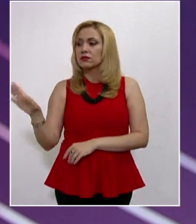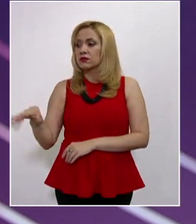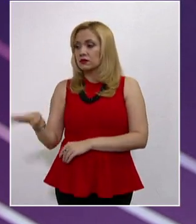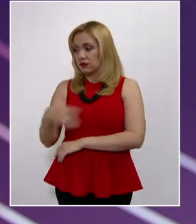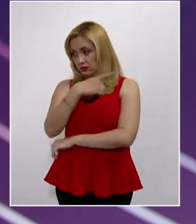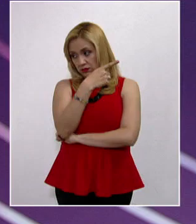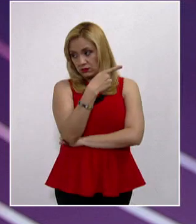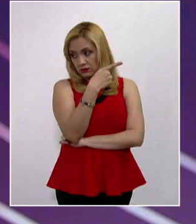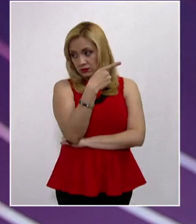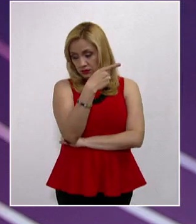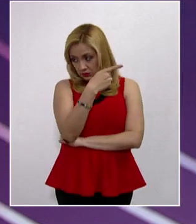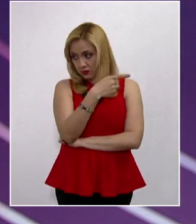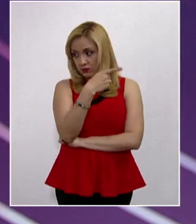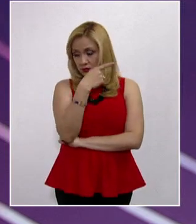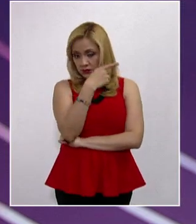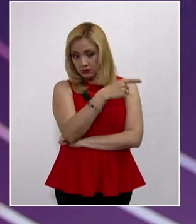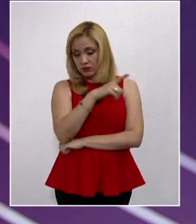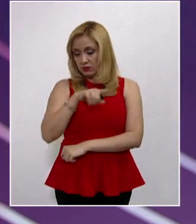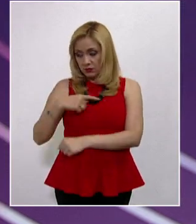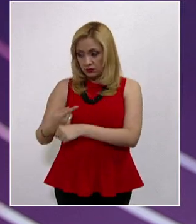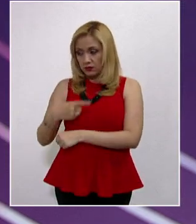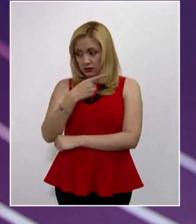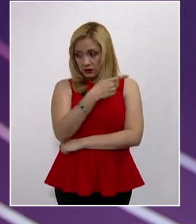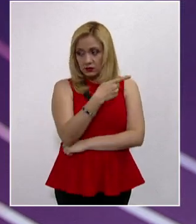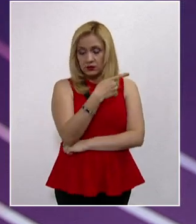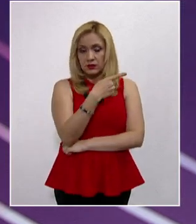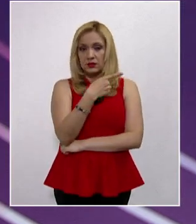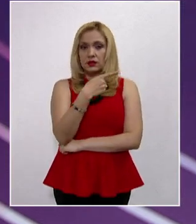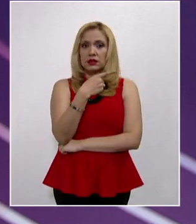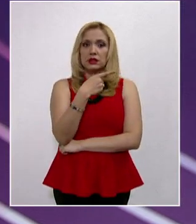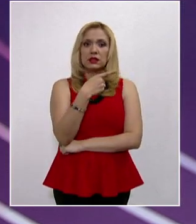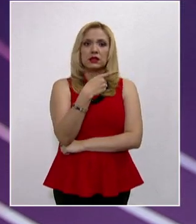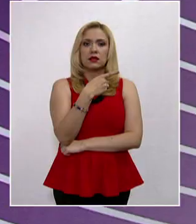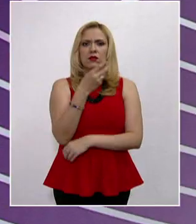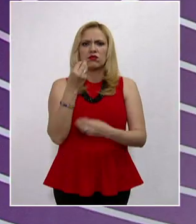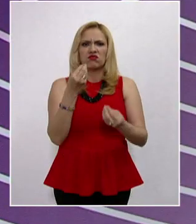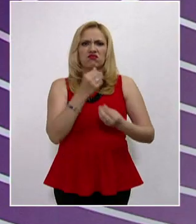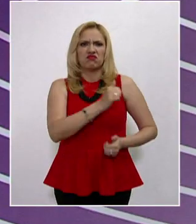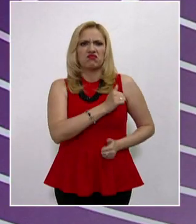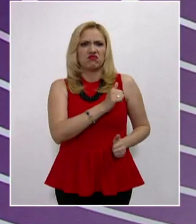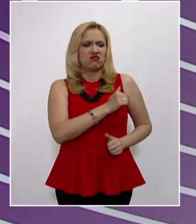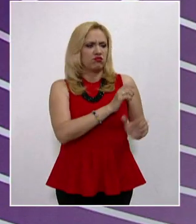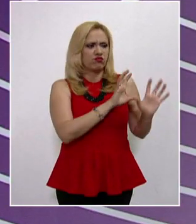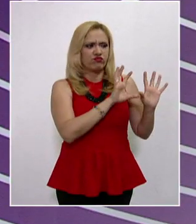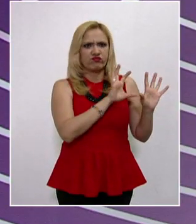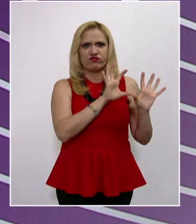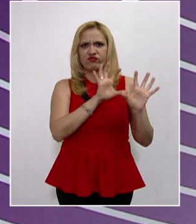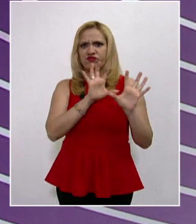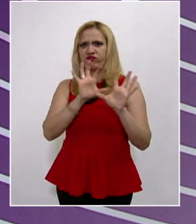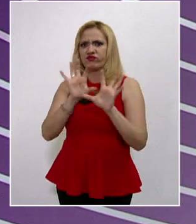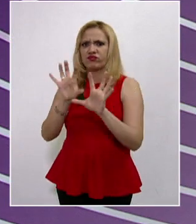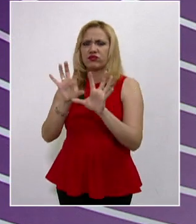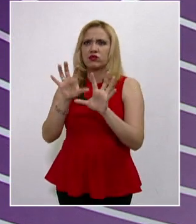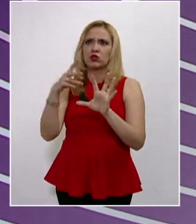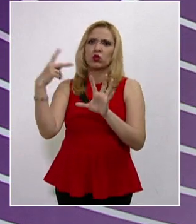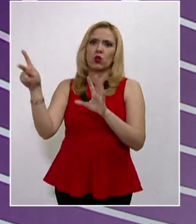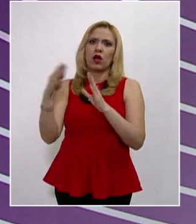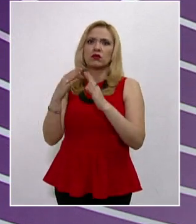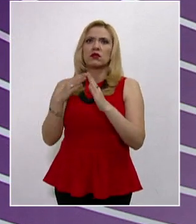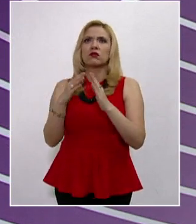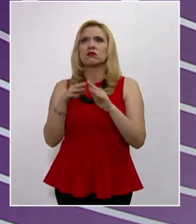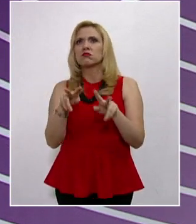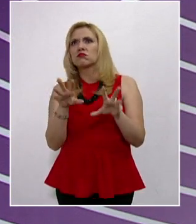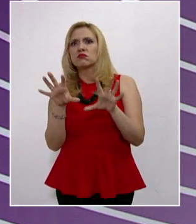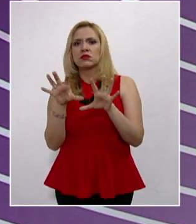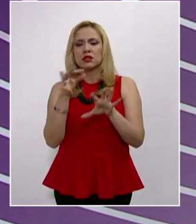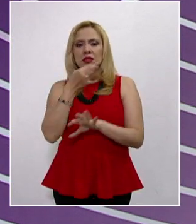la persona que posiblemente la había violado. Entonces llevan a un pelotón armado al que paran afuera de su domicilio de